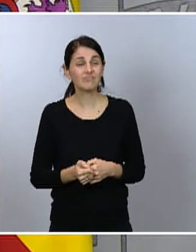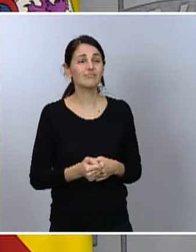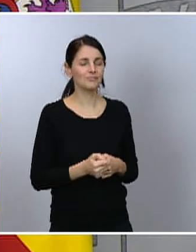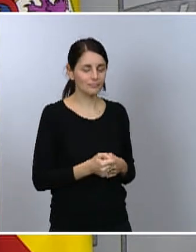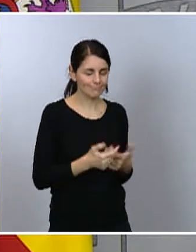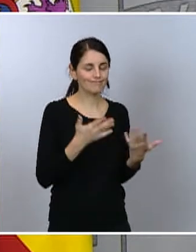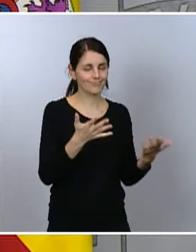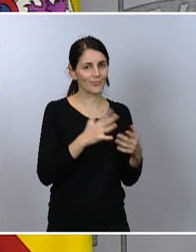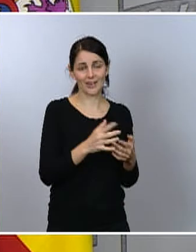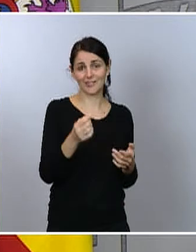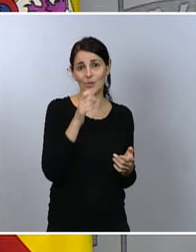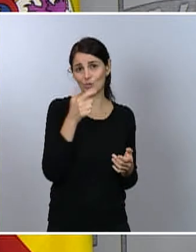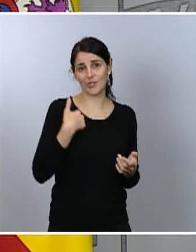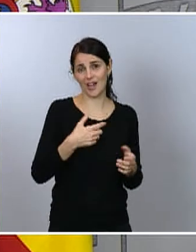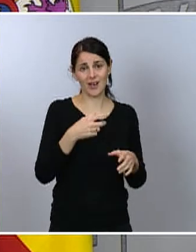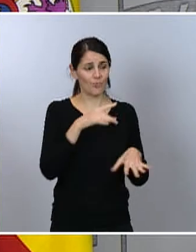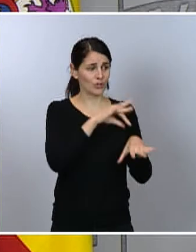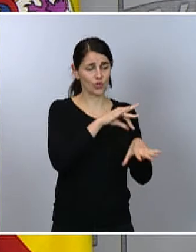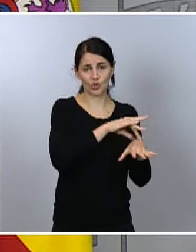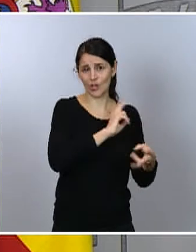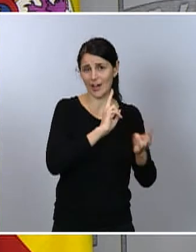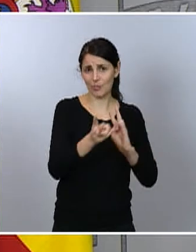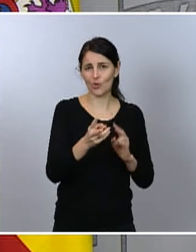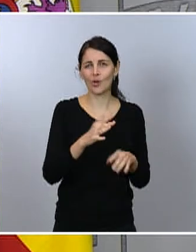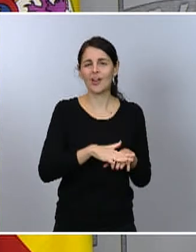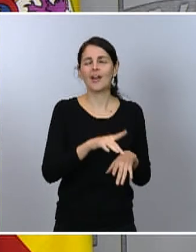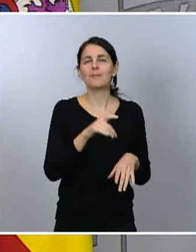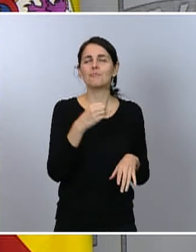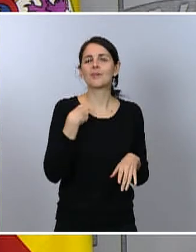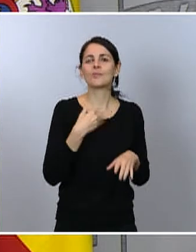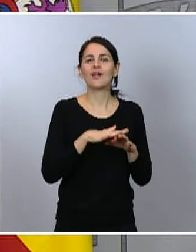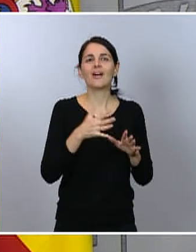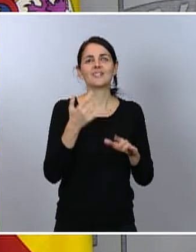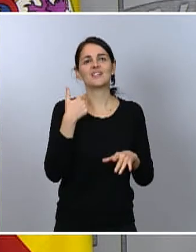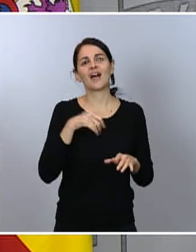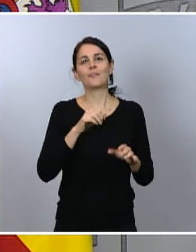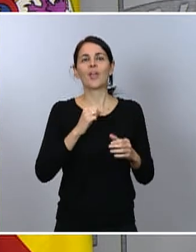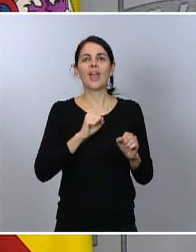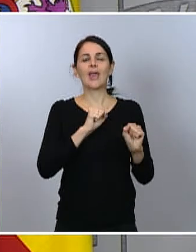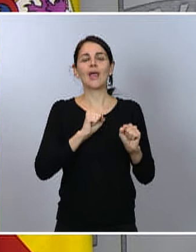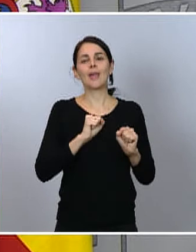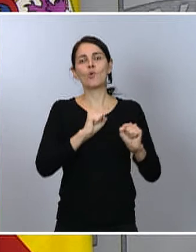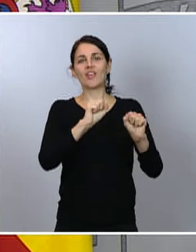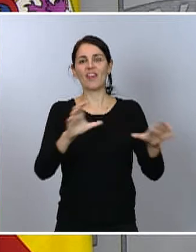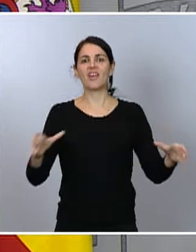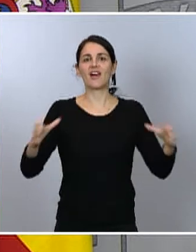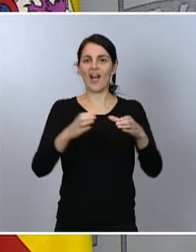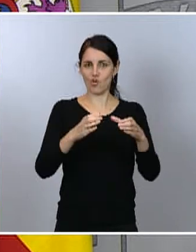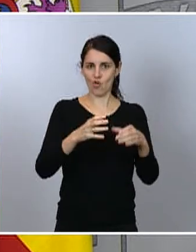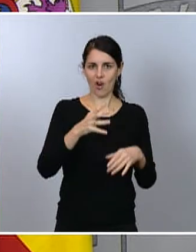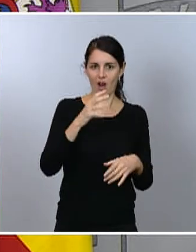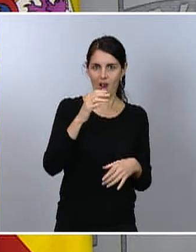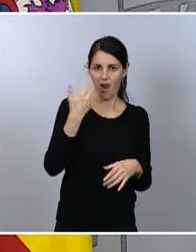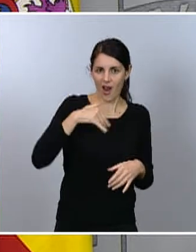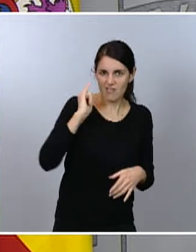la doctora Pollán en relación a si hemos alcanzado la inmunidad de rebaño, si puede haber una inmunidad parcial en función de estos